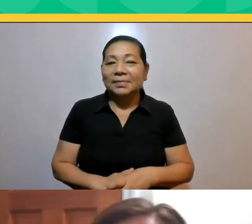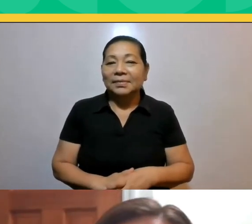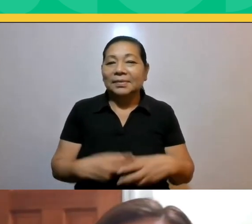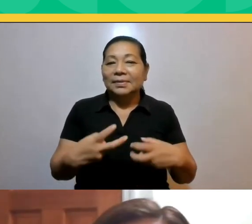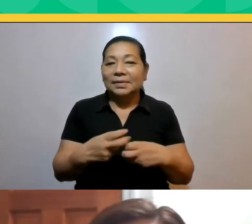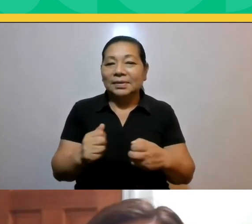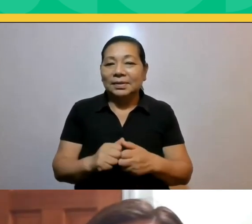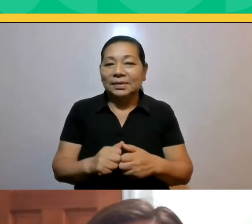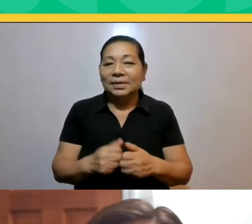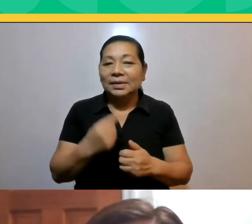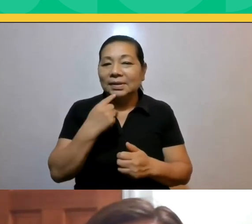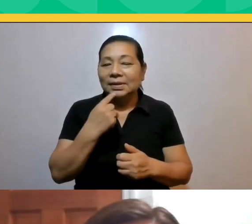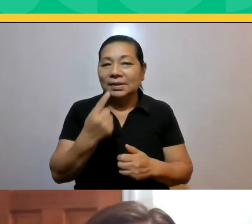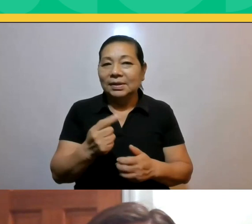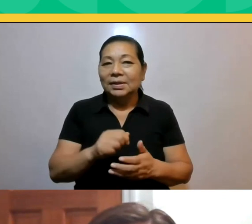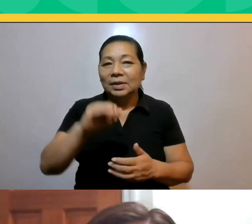es, igual lo voy a decir,